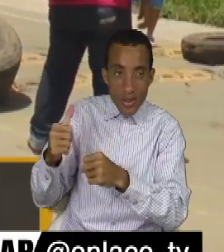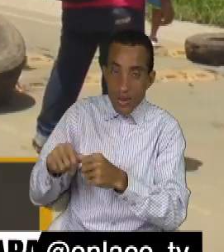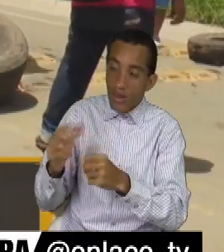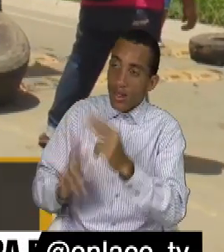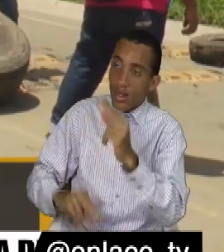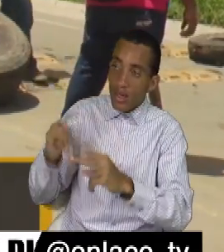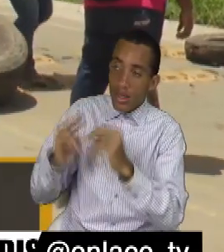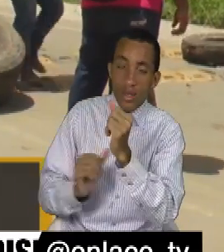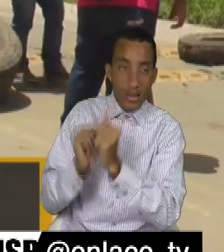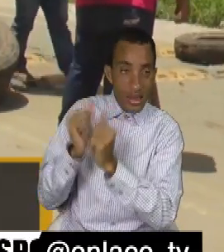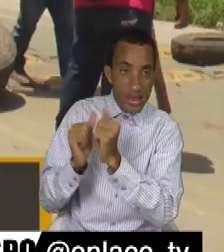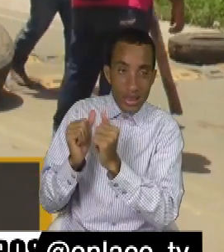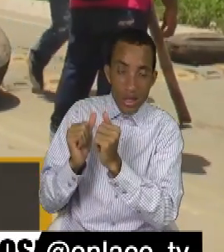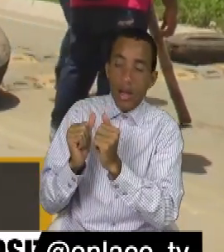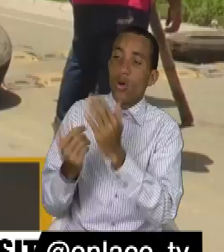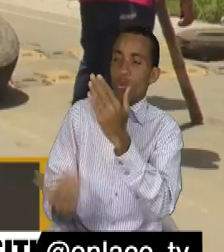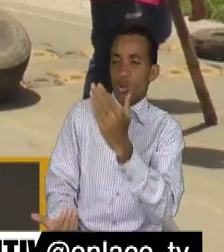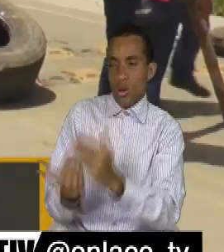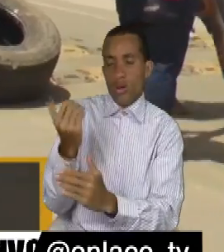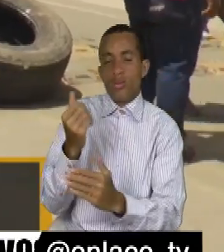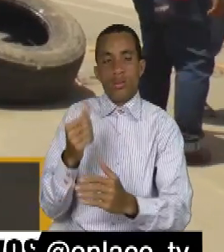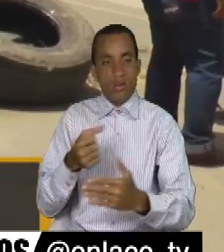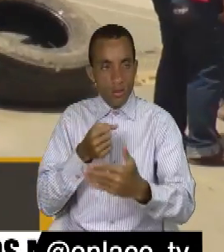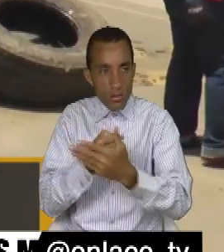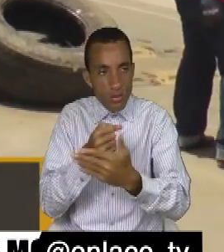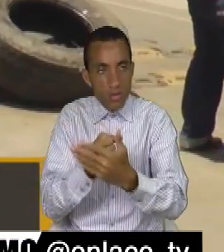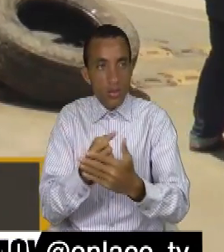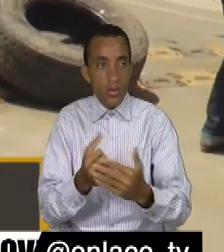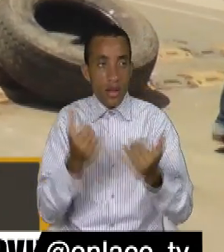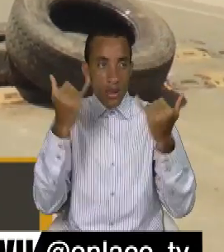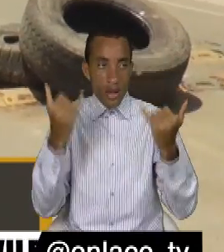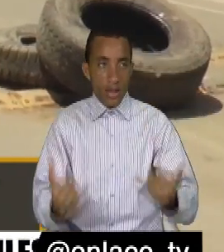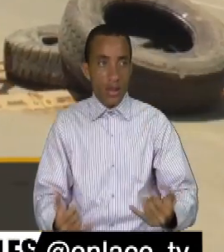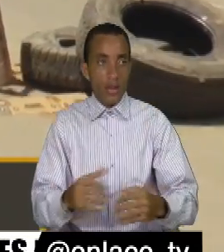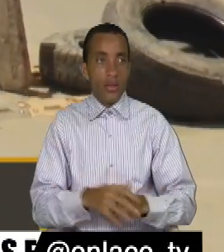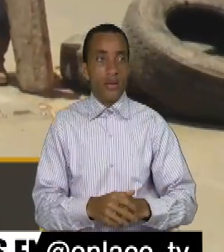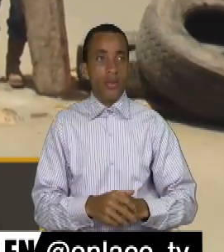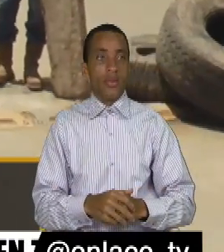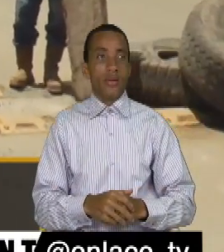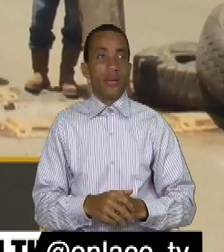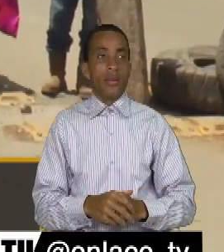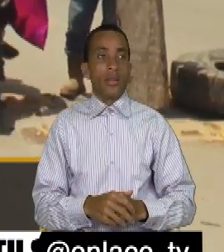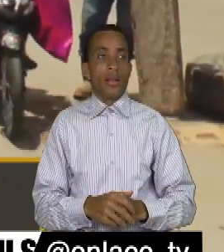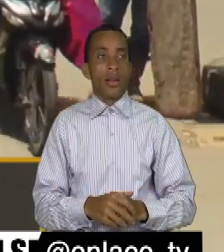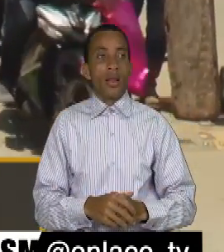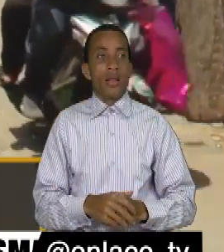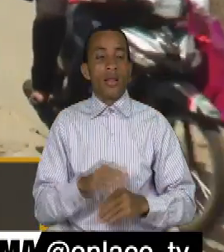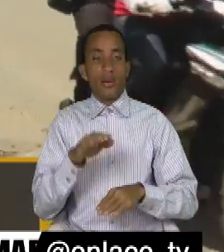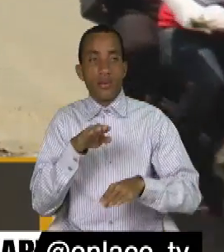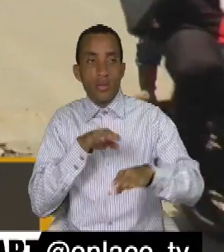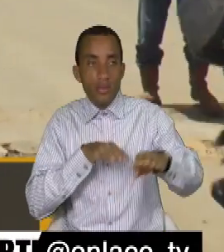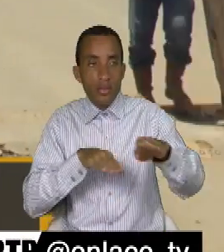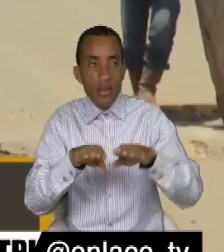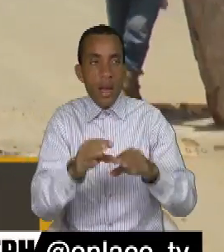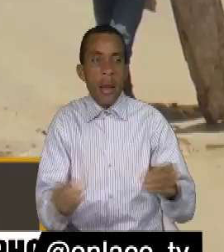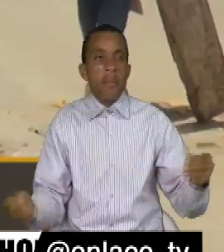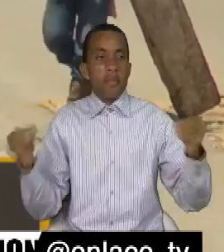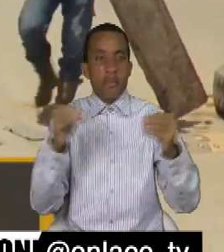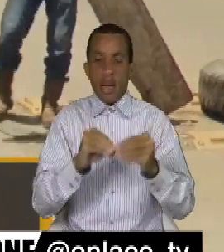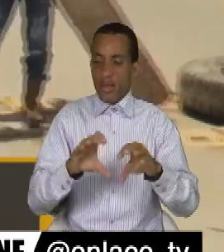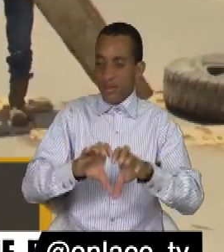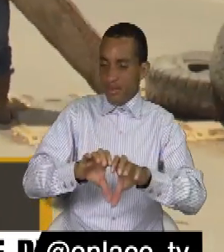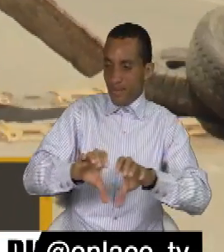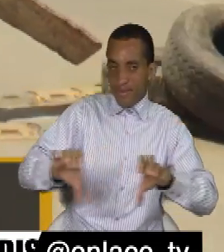esta es la situación que se presenta, no solamente aquí, sino en el de transcurso de la vía, hay más barricadas de